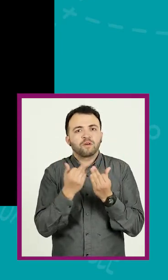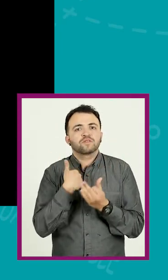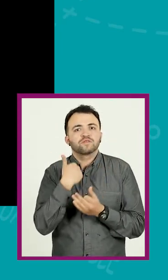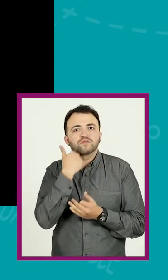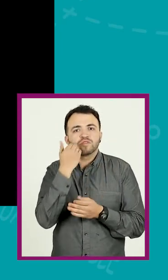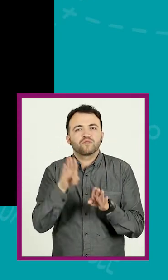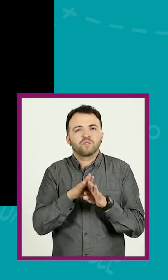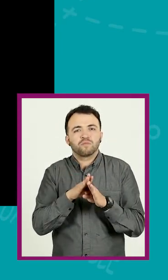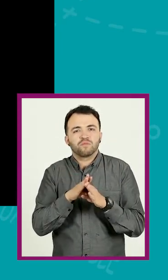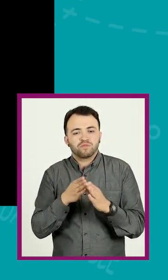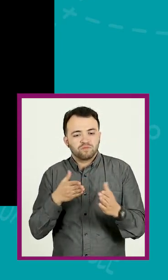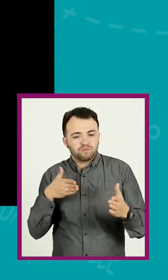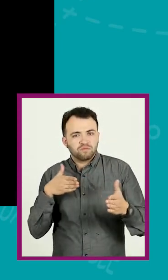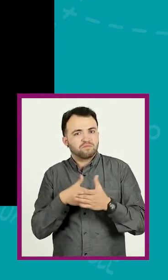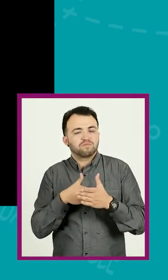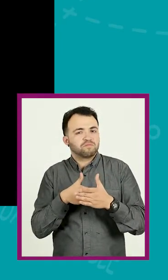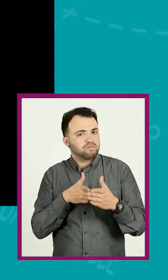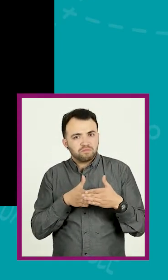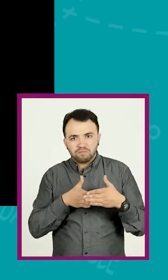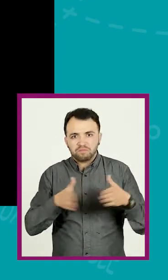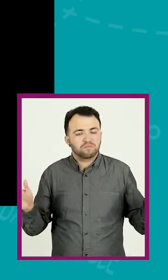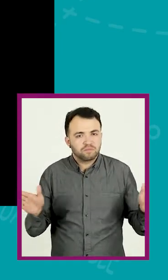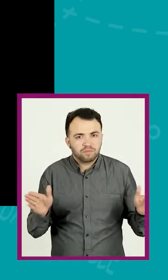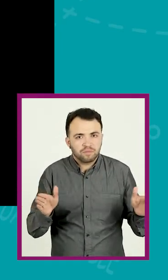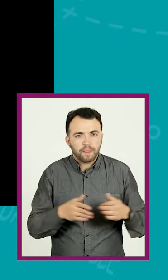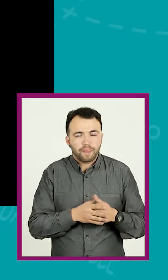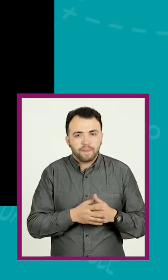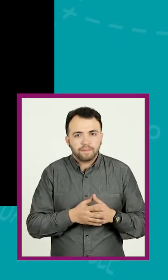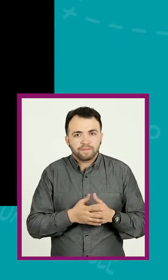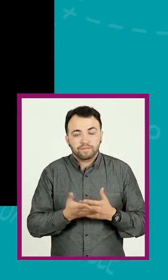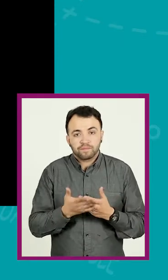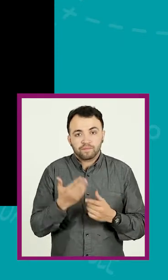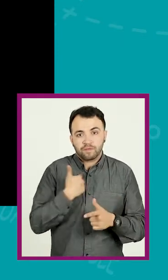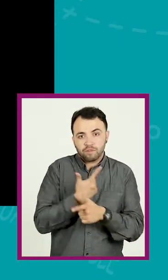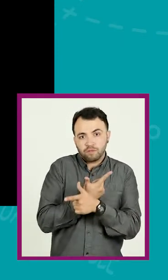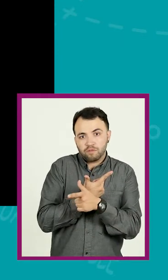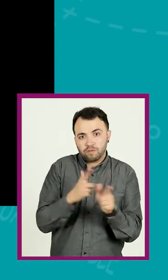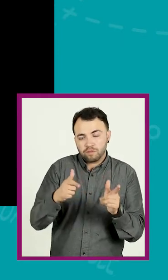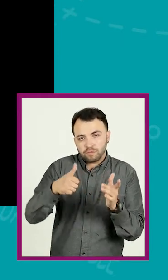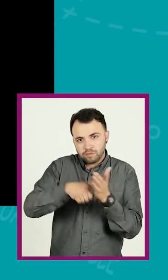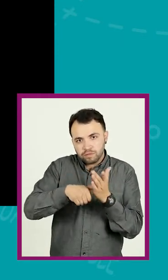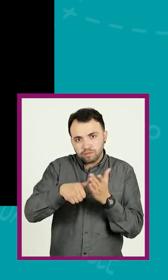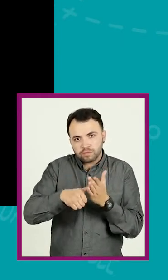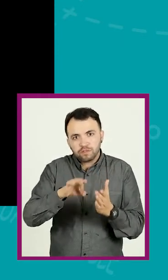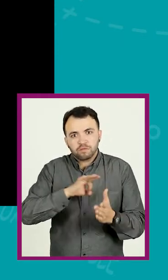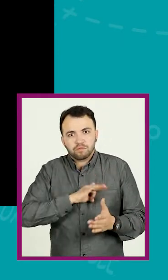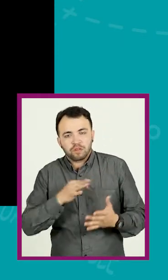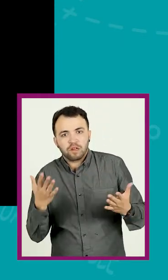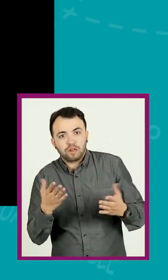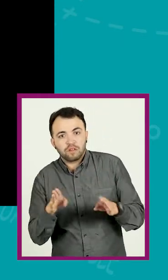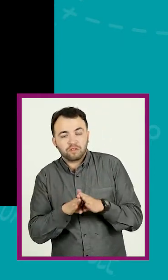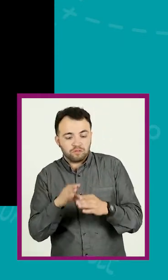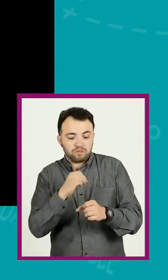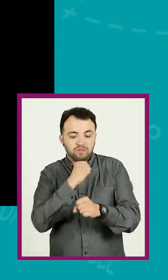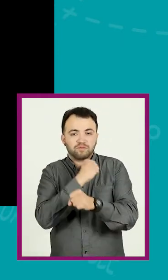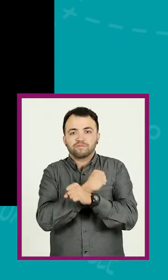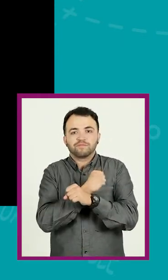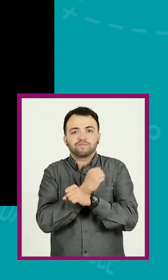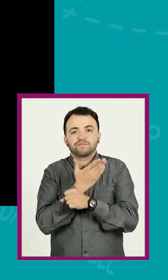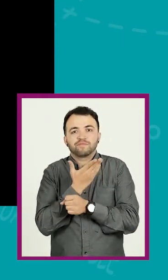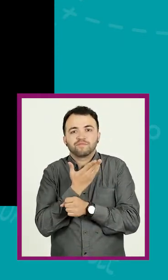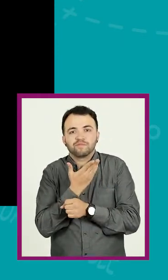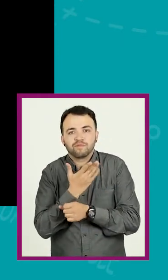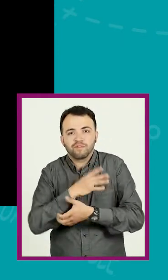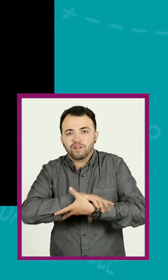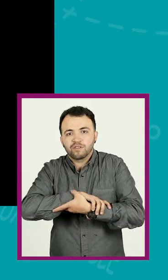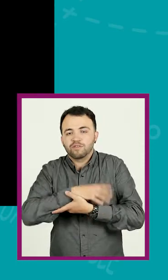nuestro interior la forma en la que percibimos cualquier obstáculo. Así, la libre elección solo